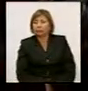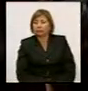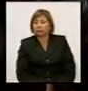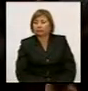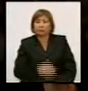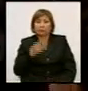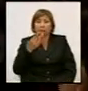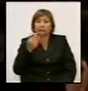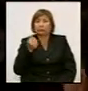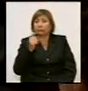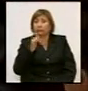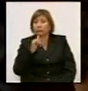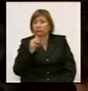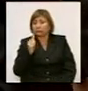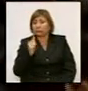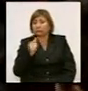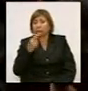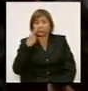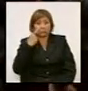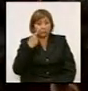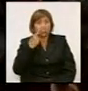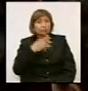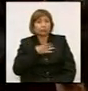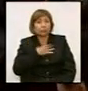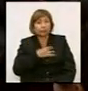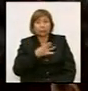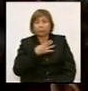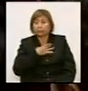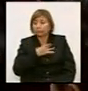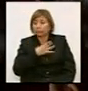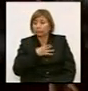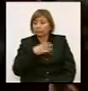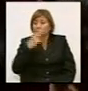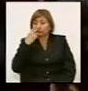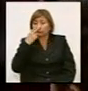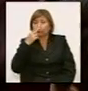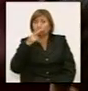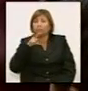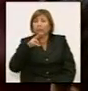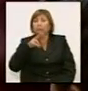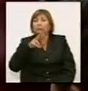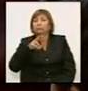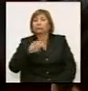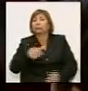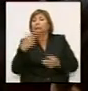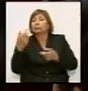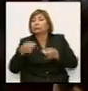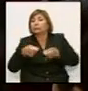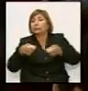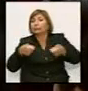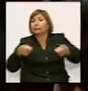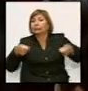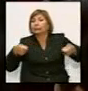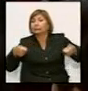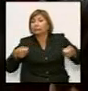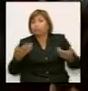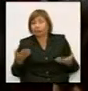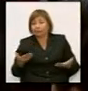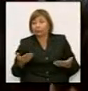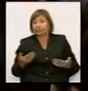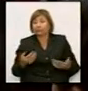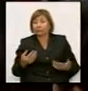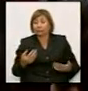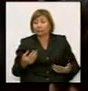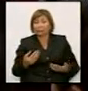Haya era un hombre que le gustaba ver hasta dónde cedía el otro. Y le